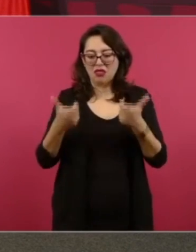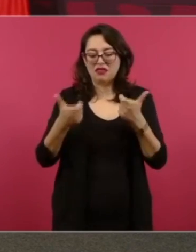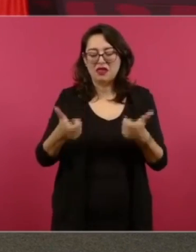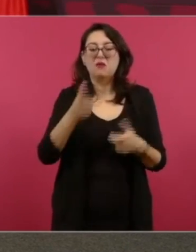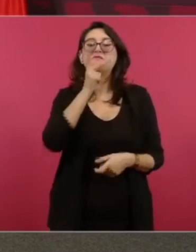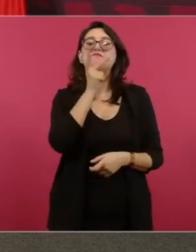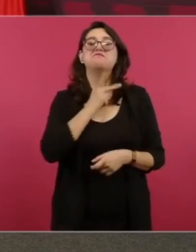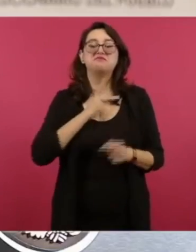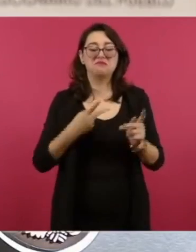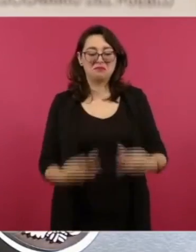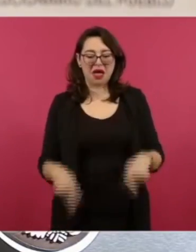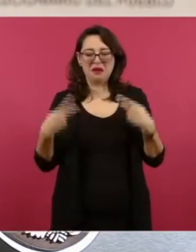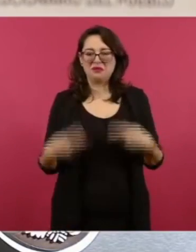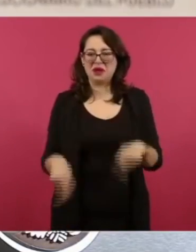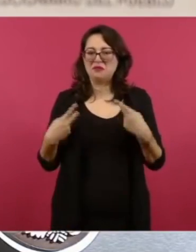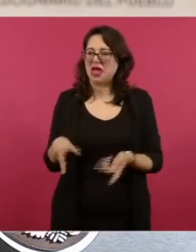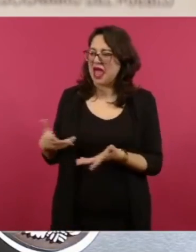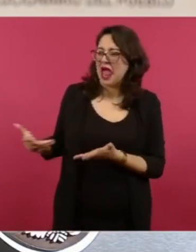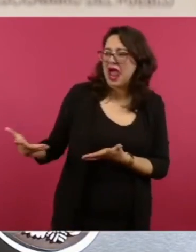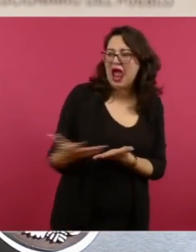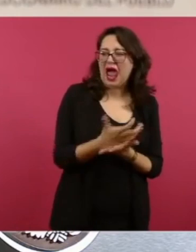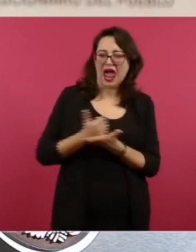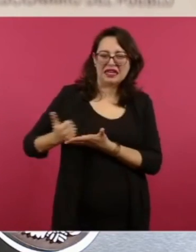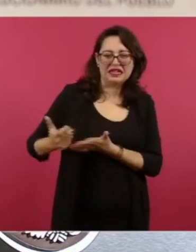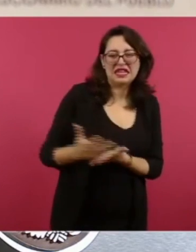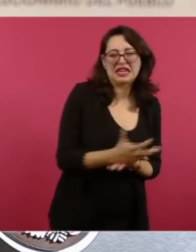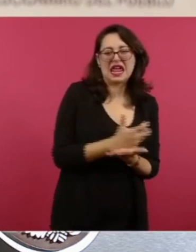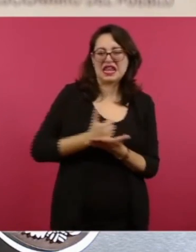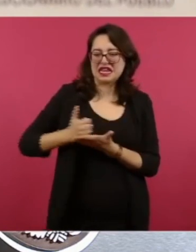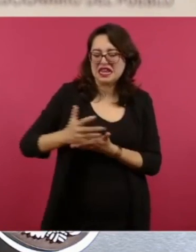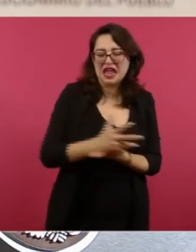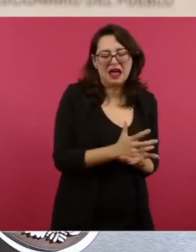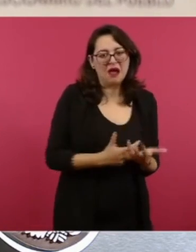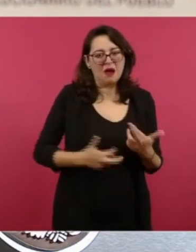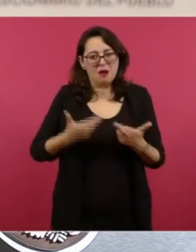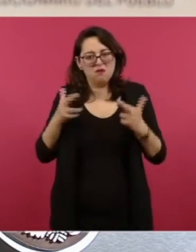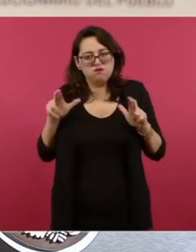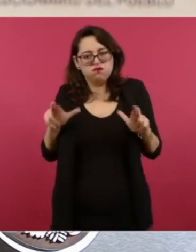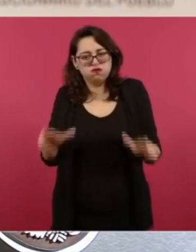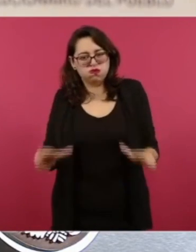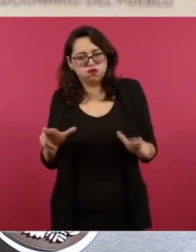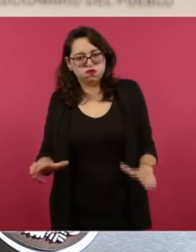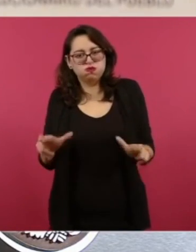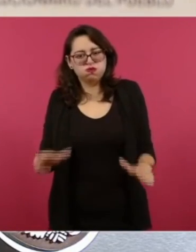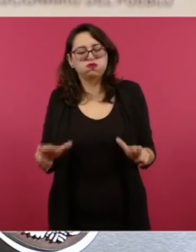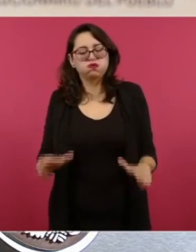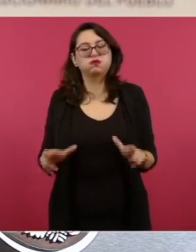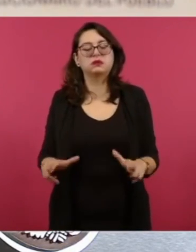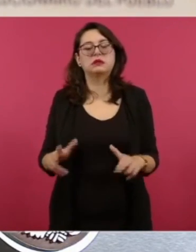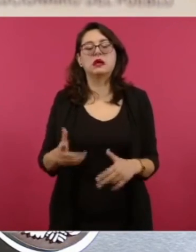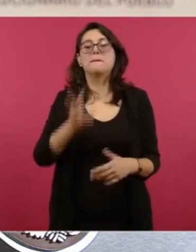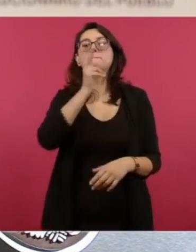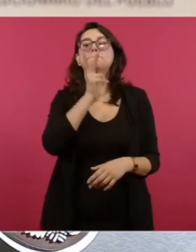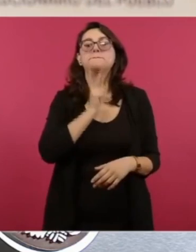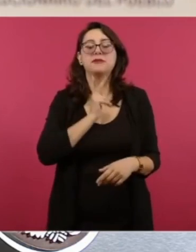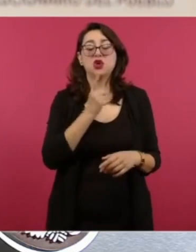petróleo, porque llegó a estar el precio del barril a más de